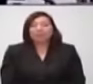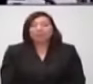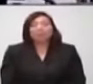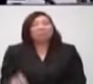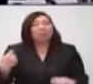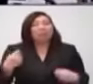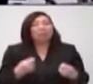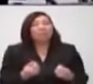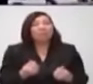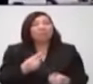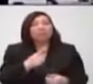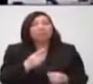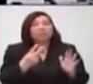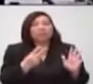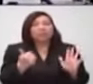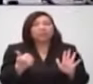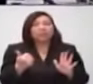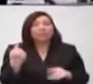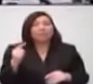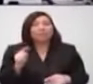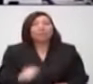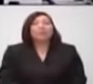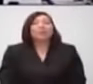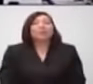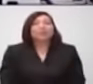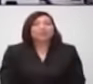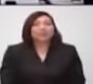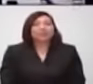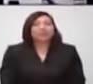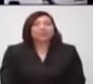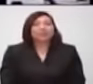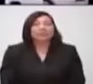de inversión de 176 millones.